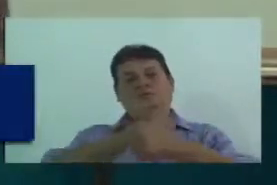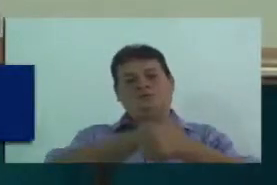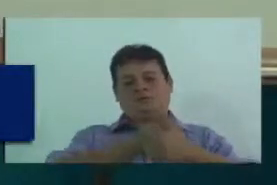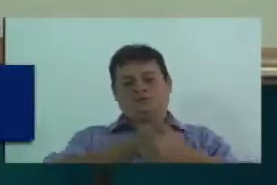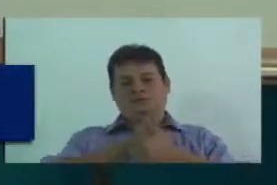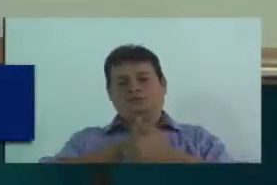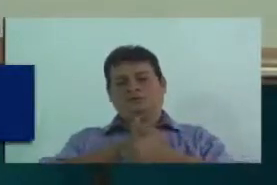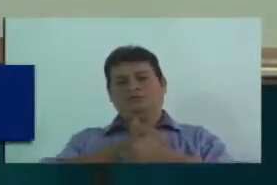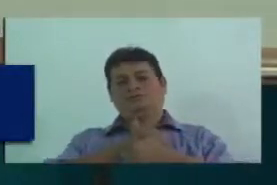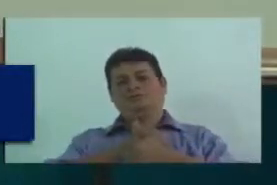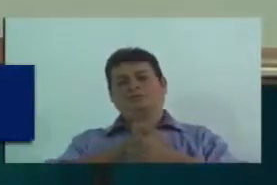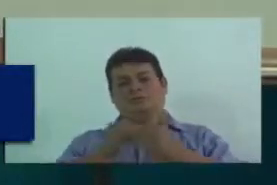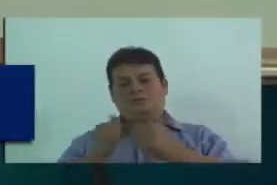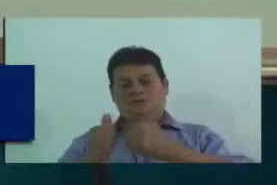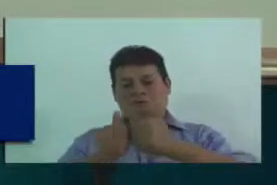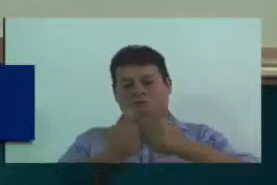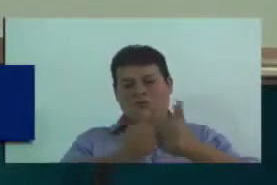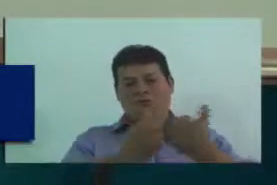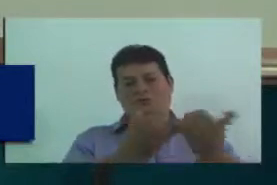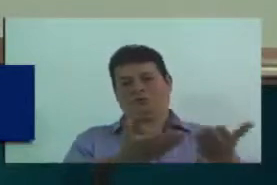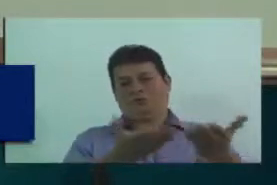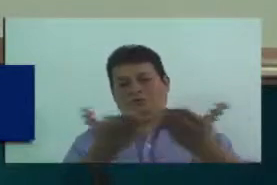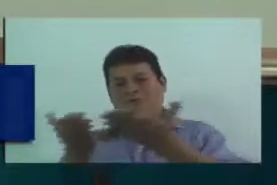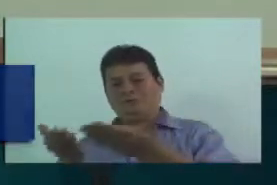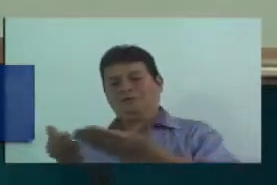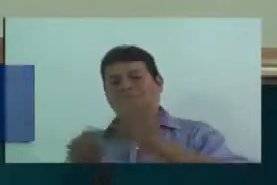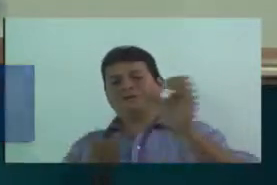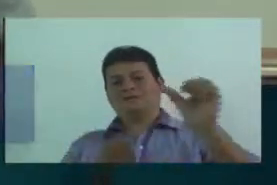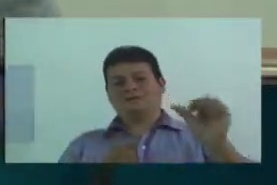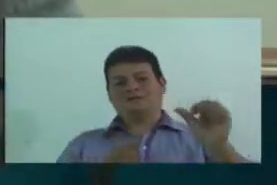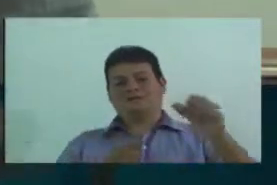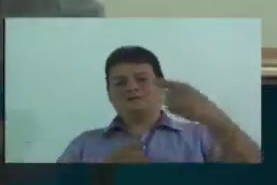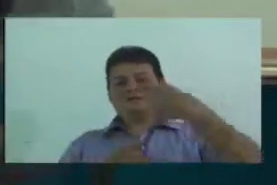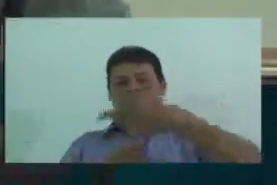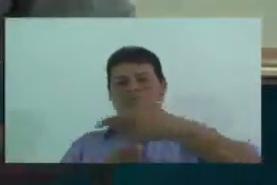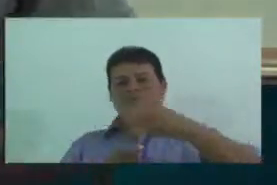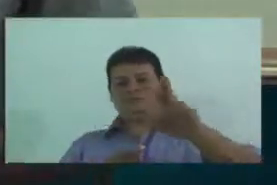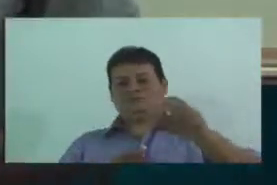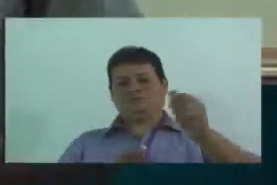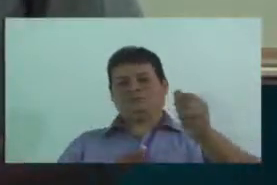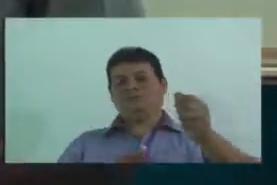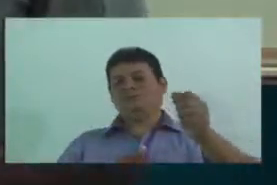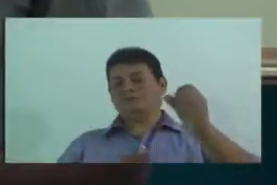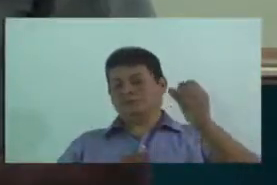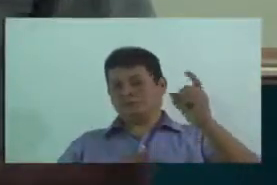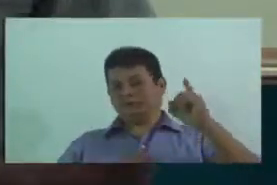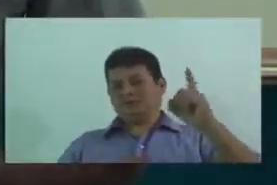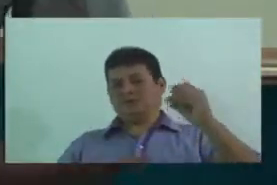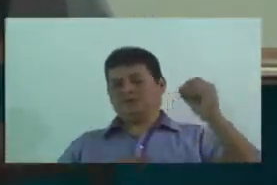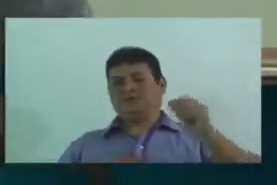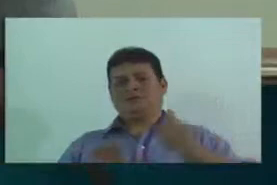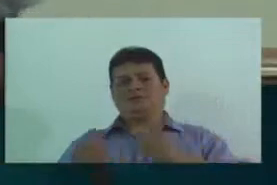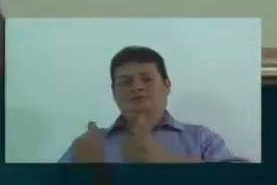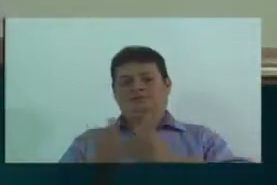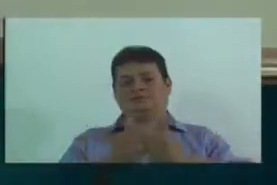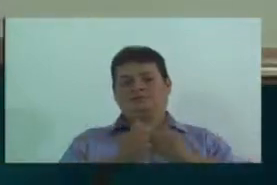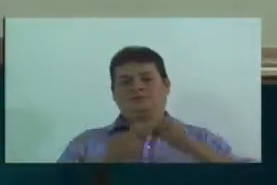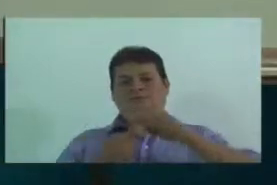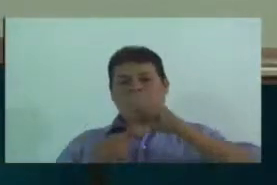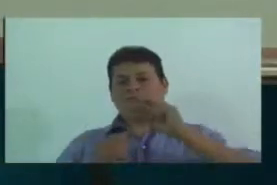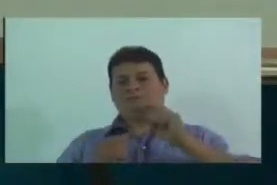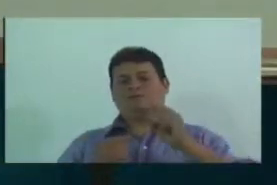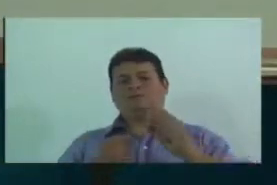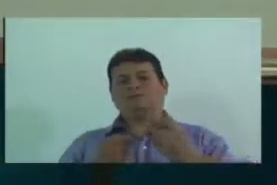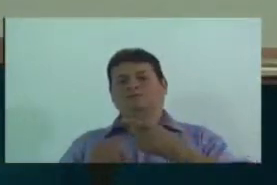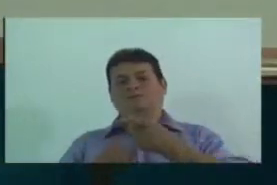Buenos días, ¿cómo están? Bienvenidos alumnos del séptimo grado a este programa Tu Escuela en Casa, Ñembucú. En